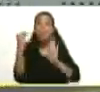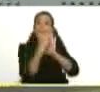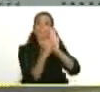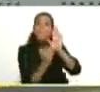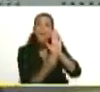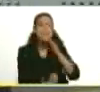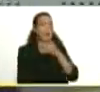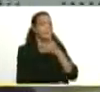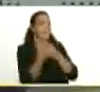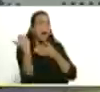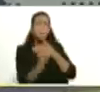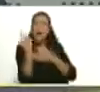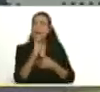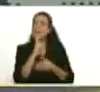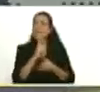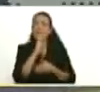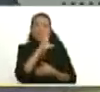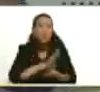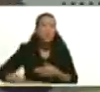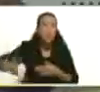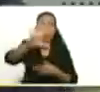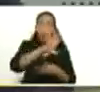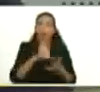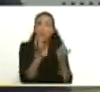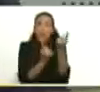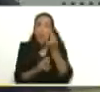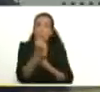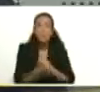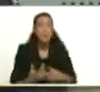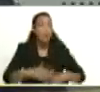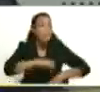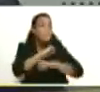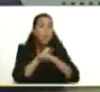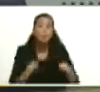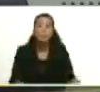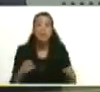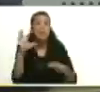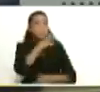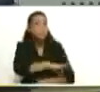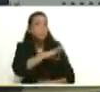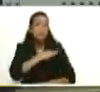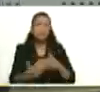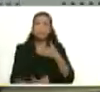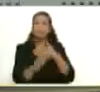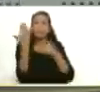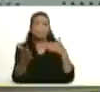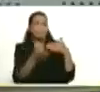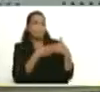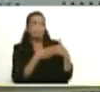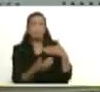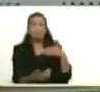coercitivas unilaterales en todos los rangos de la economía y de la sociedad.